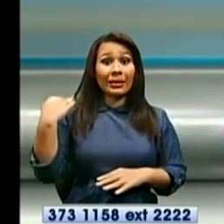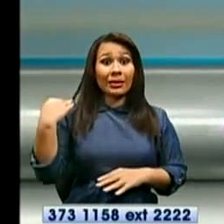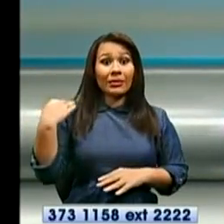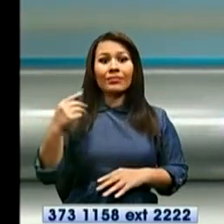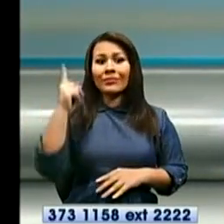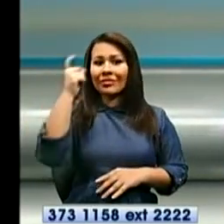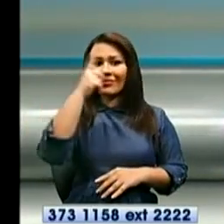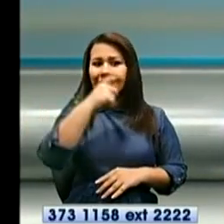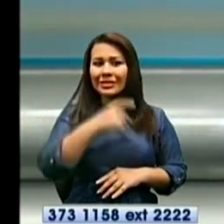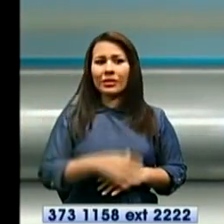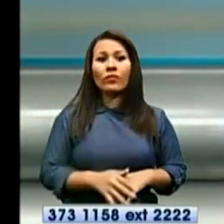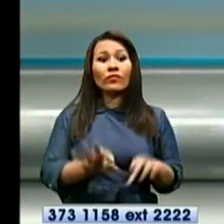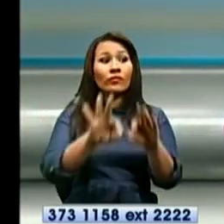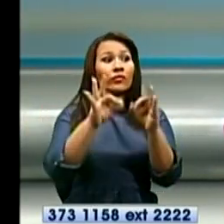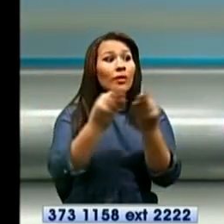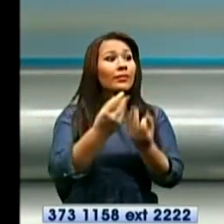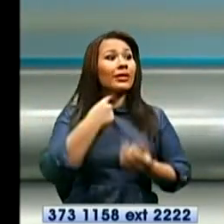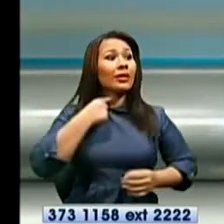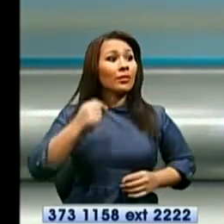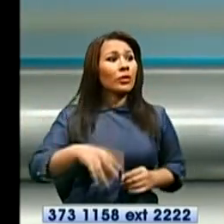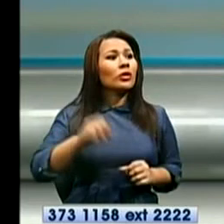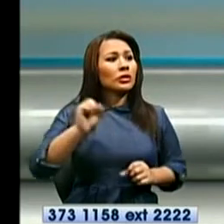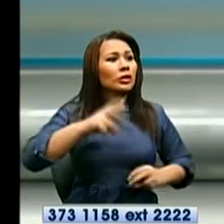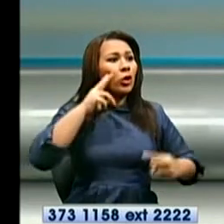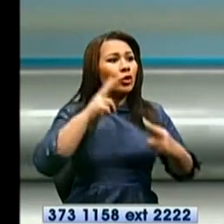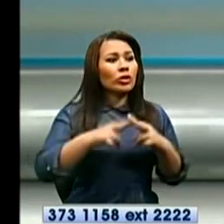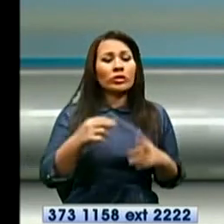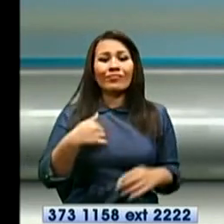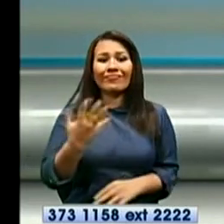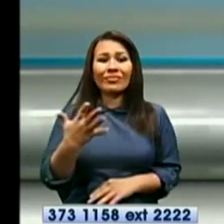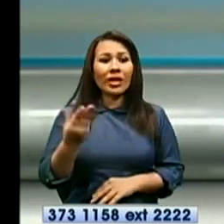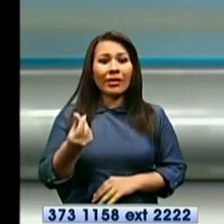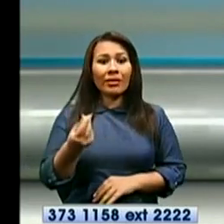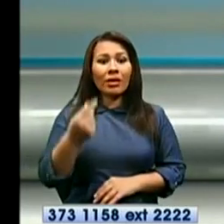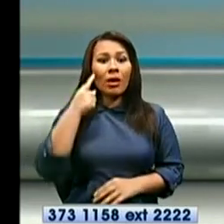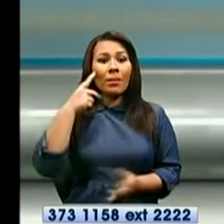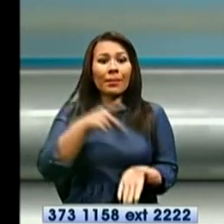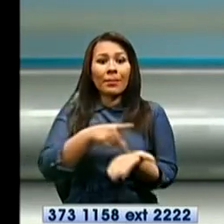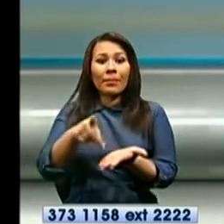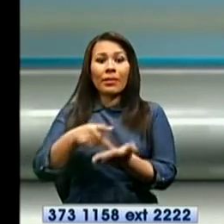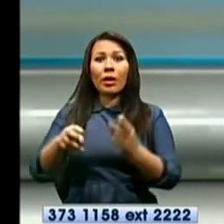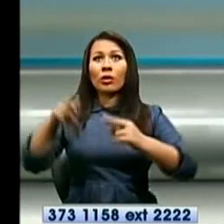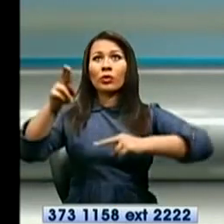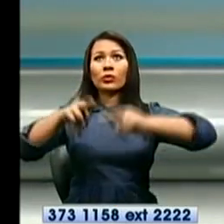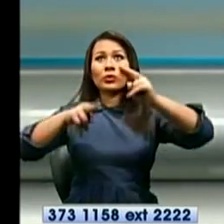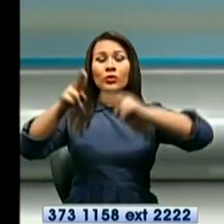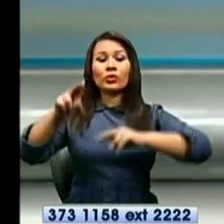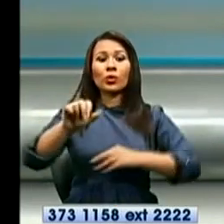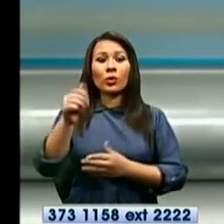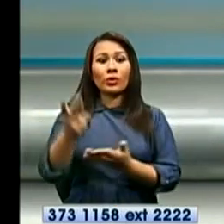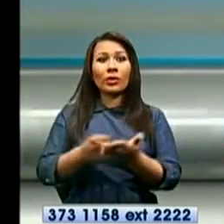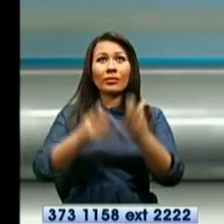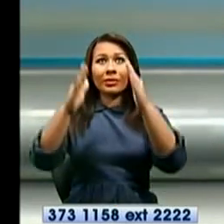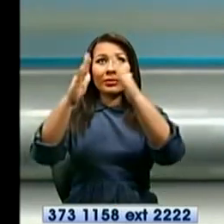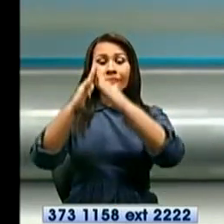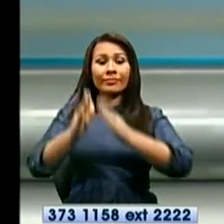atrás. Las familias damnificadas reconocen no contar con recursos económicos para reconstruir los